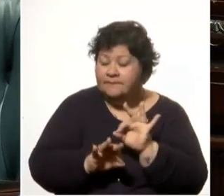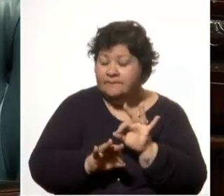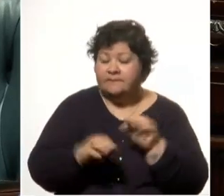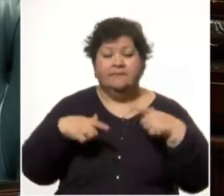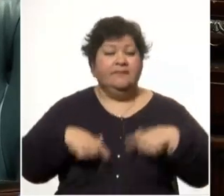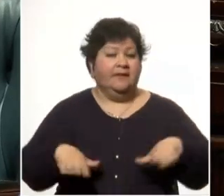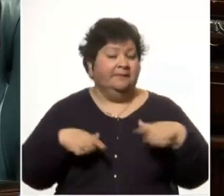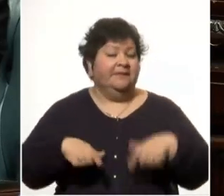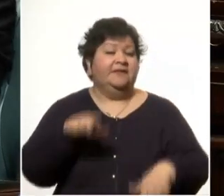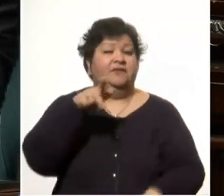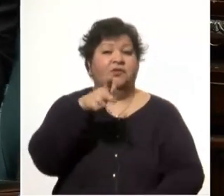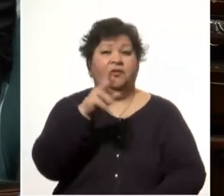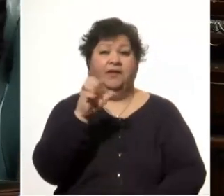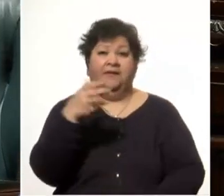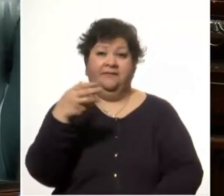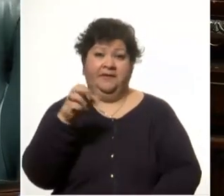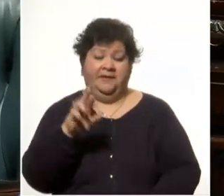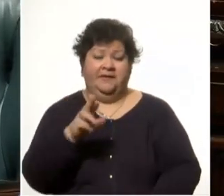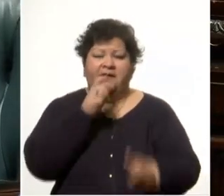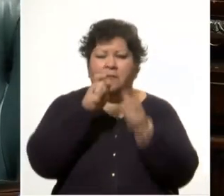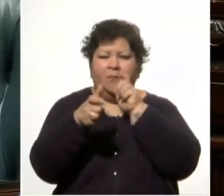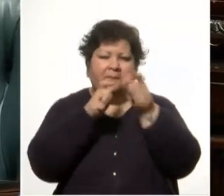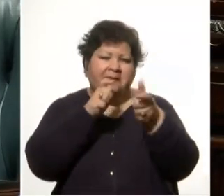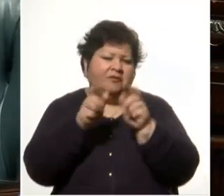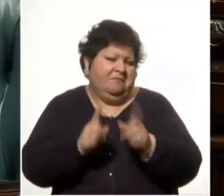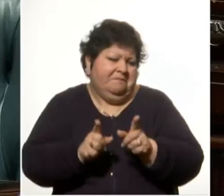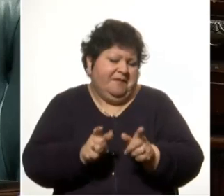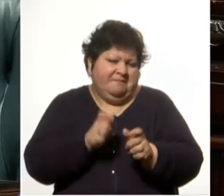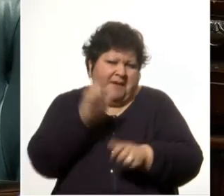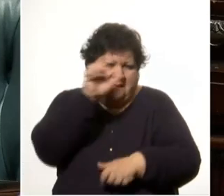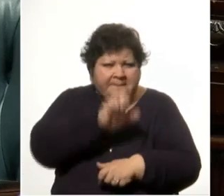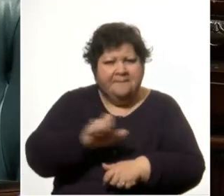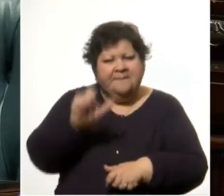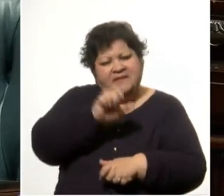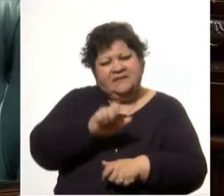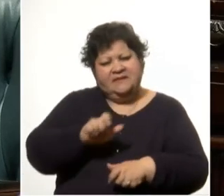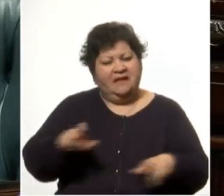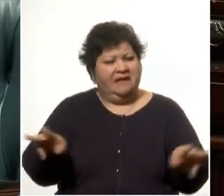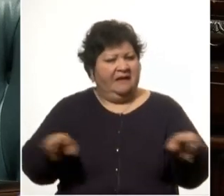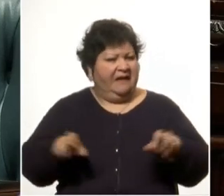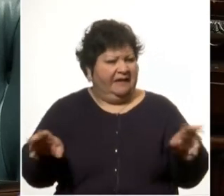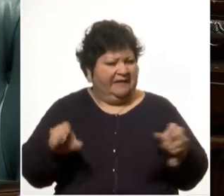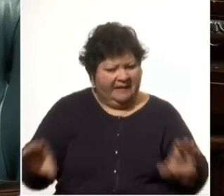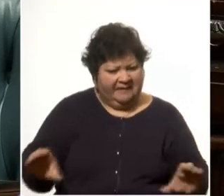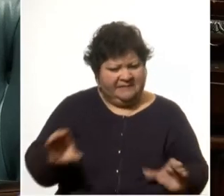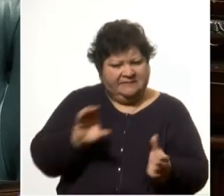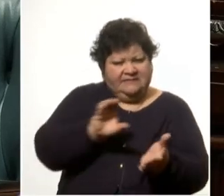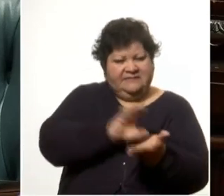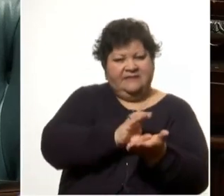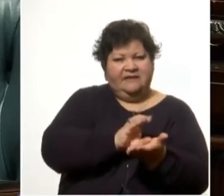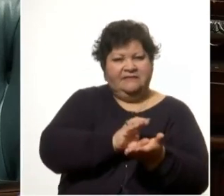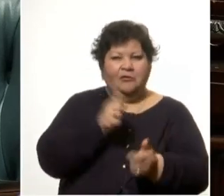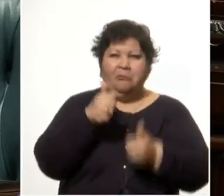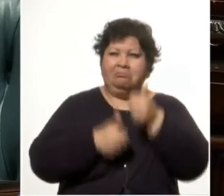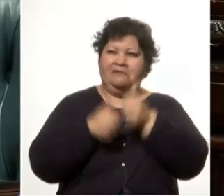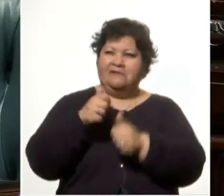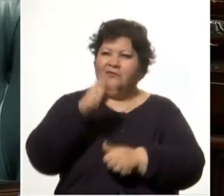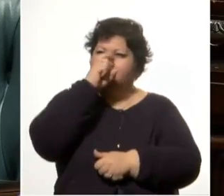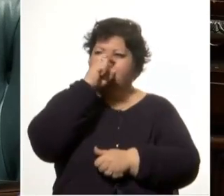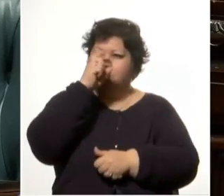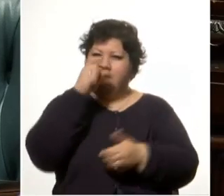Heber nos habló, con argumentos de la propia empresa, de ganancias de eficiencia y de competir mejor con el puerto de Buenos